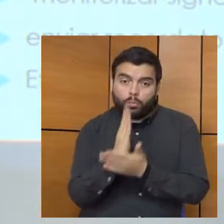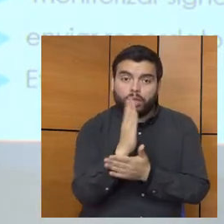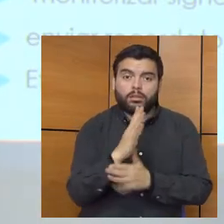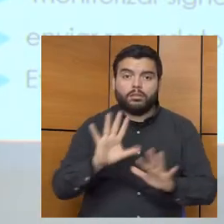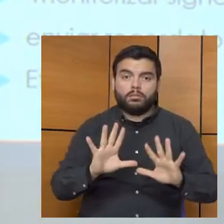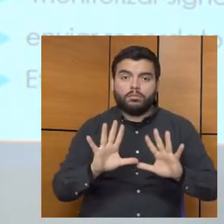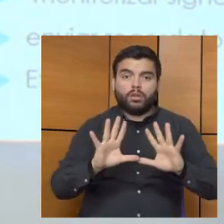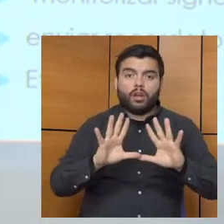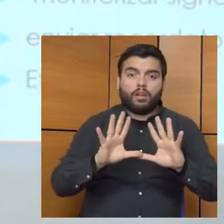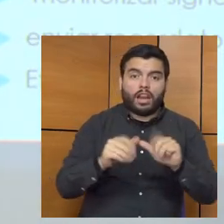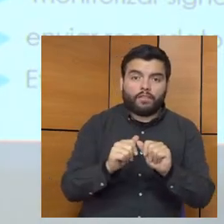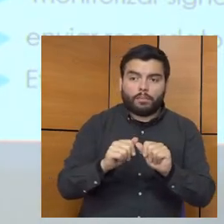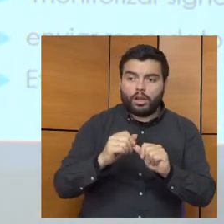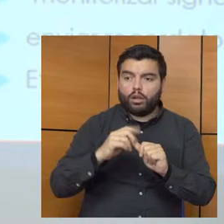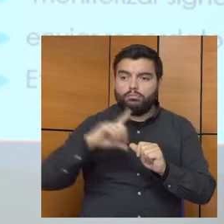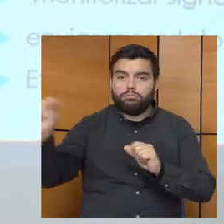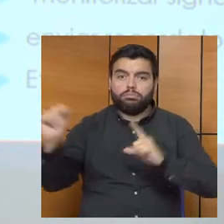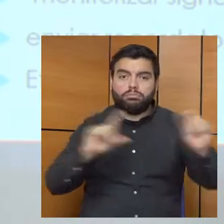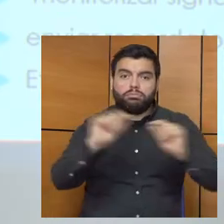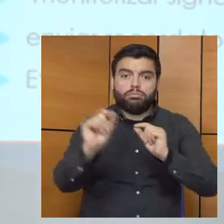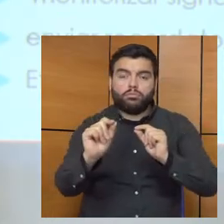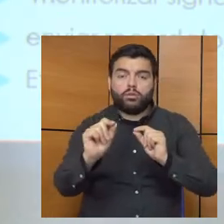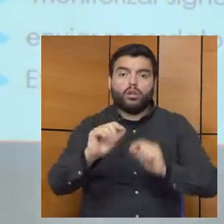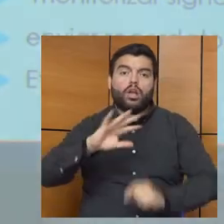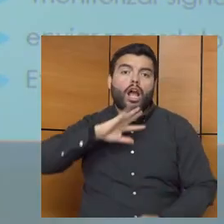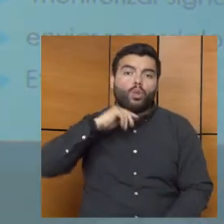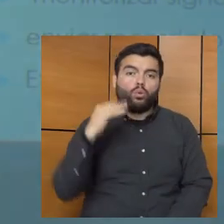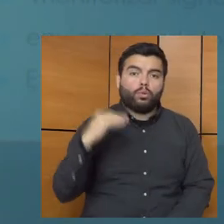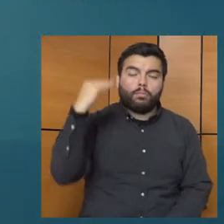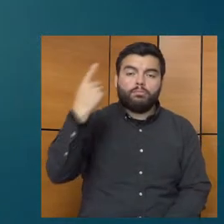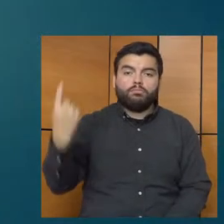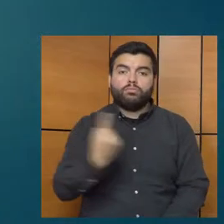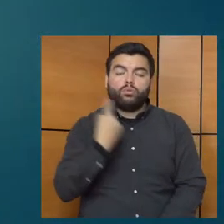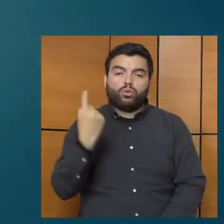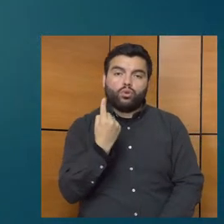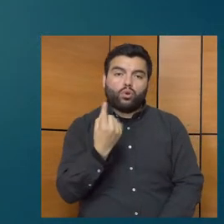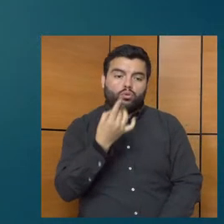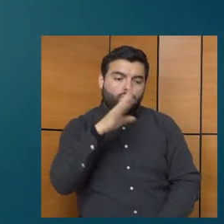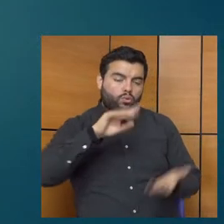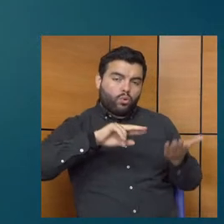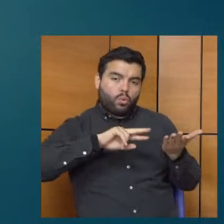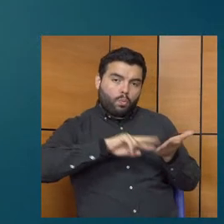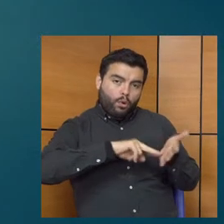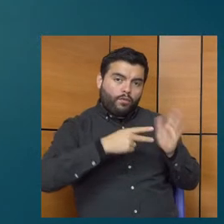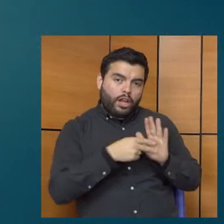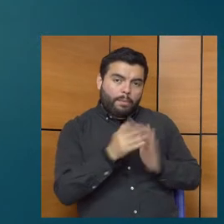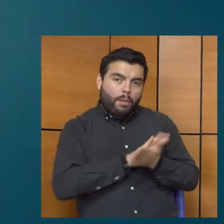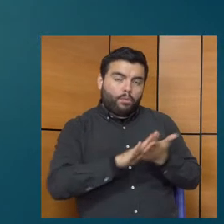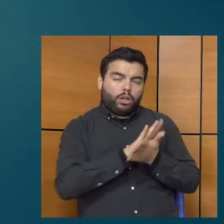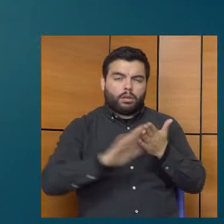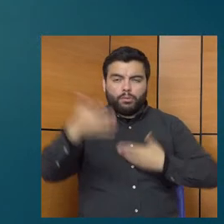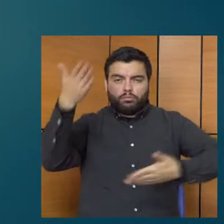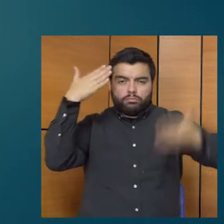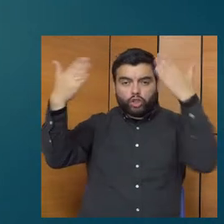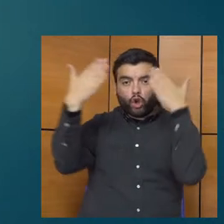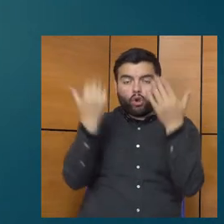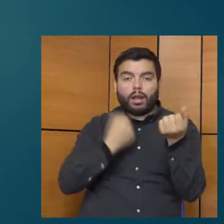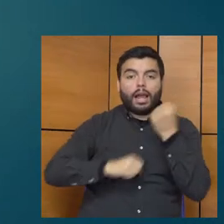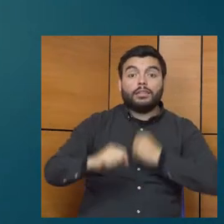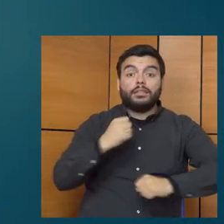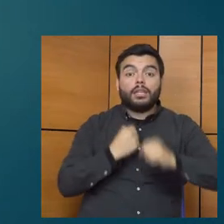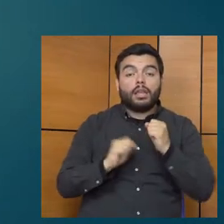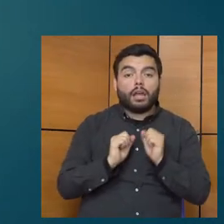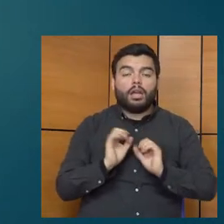pues es un problema ya no solo para esas personas, un problema psicológico de soledad, de ansiedad y